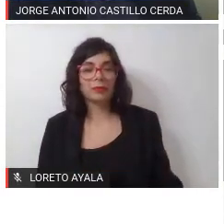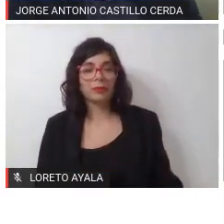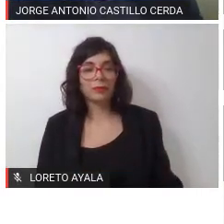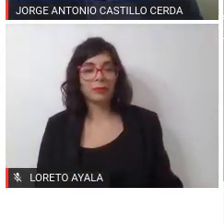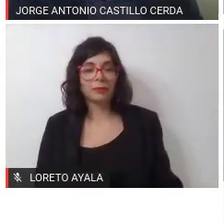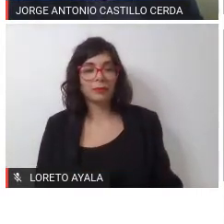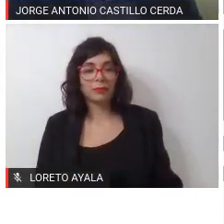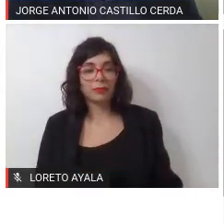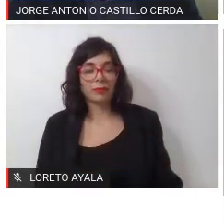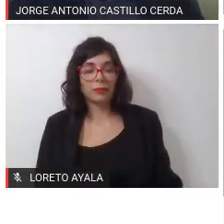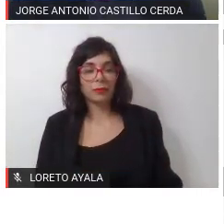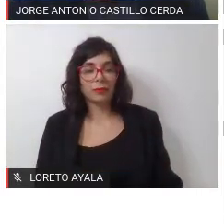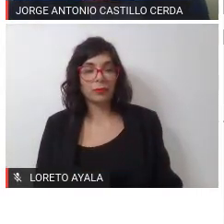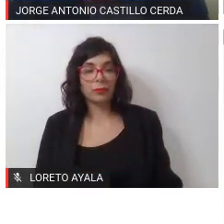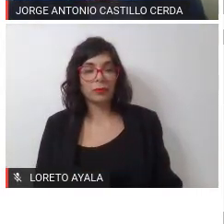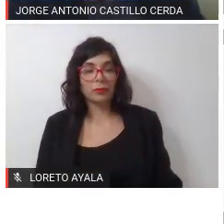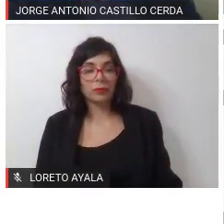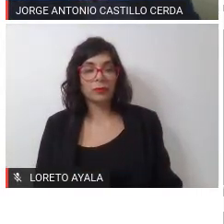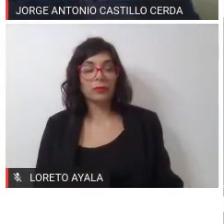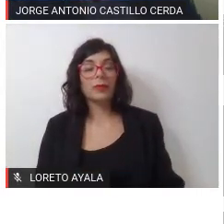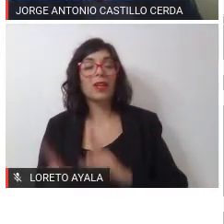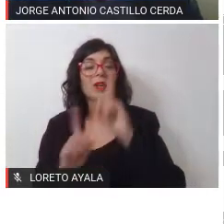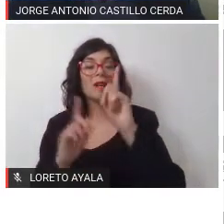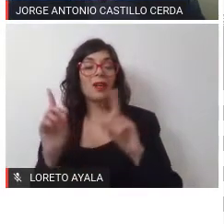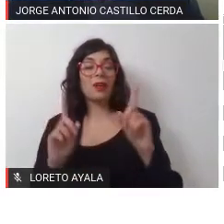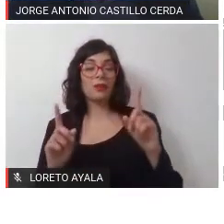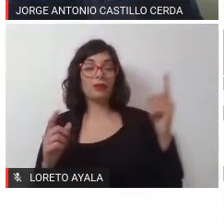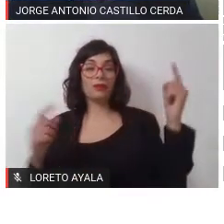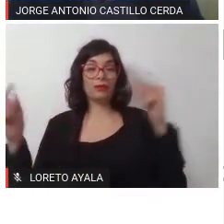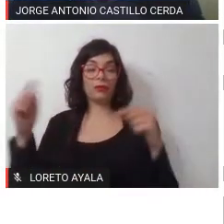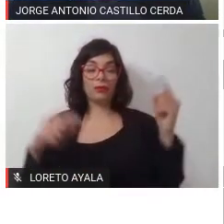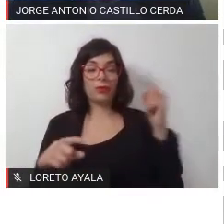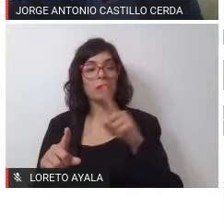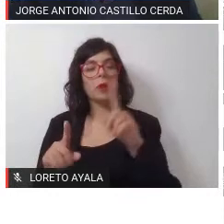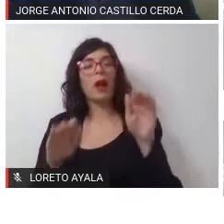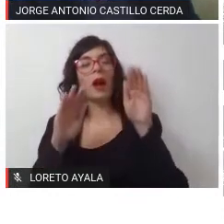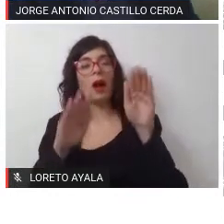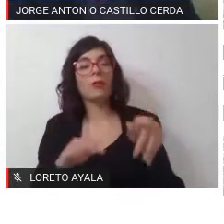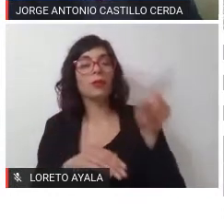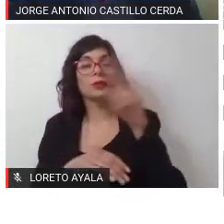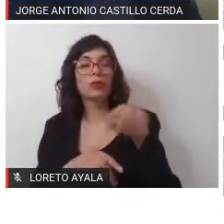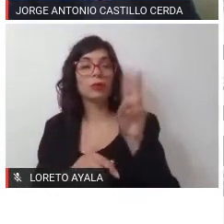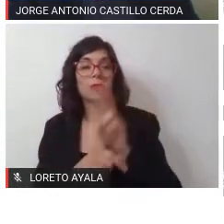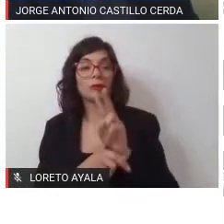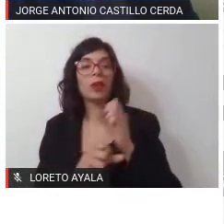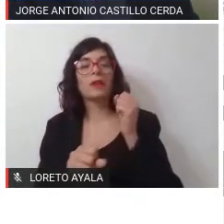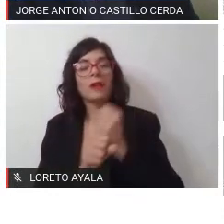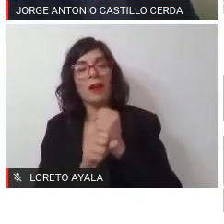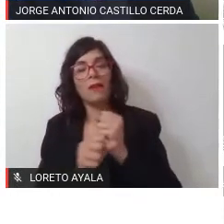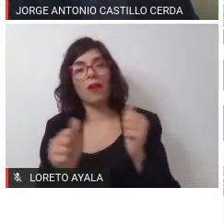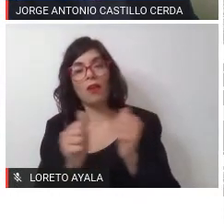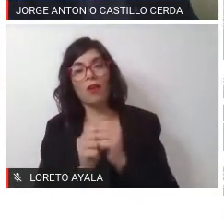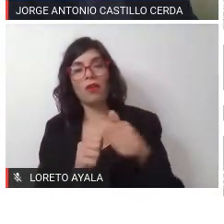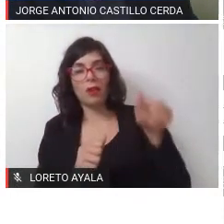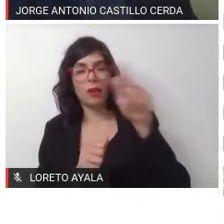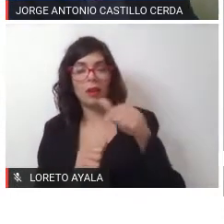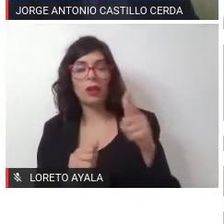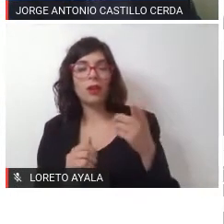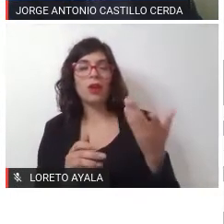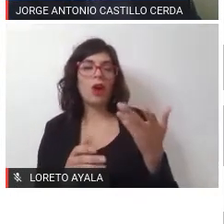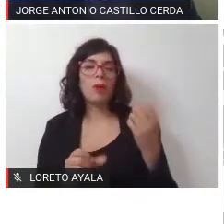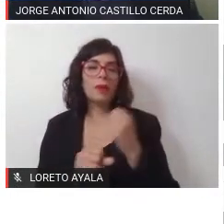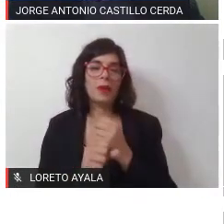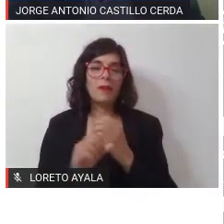Han llegado docentes de educación física a apoyar a esos profesores, a trabajar con sus alumnos, ayudarles a trabajar con sus